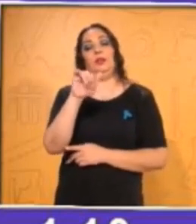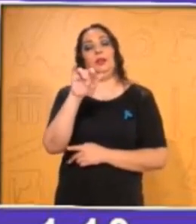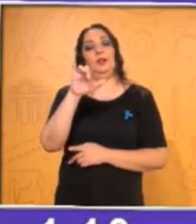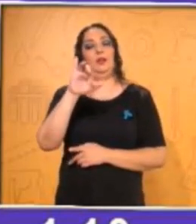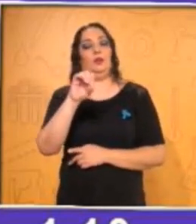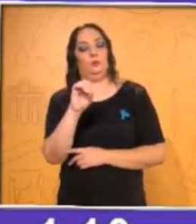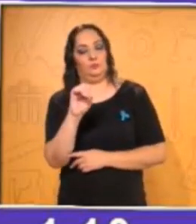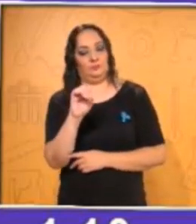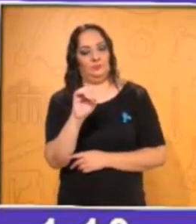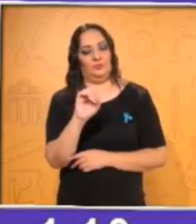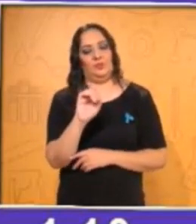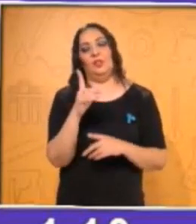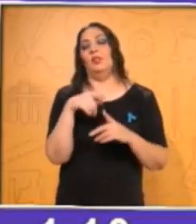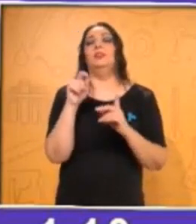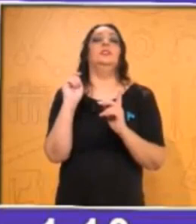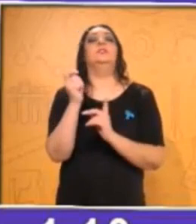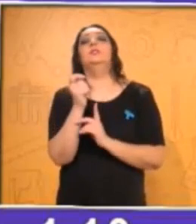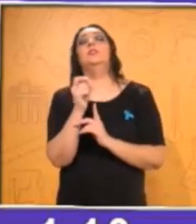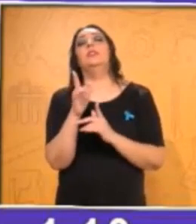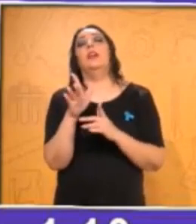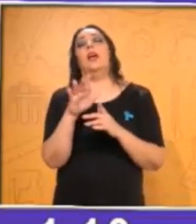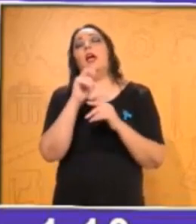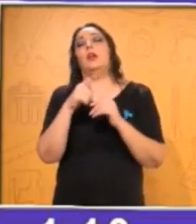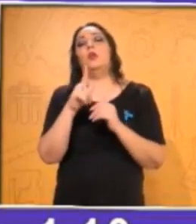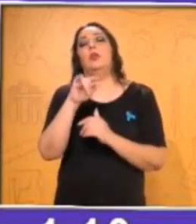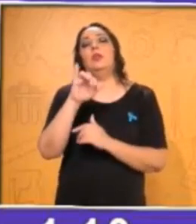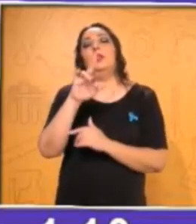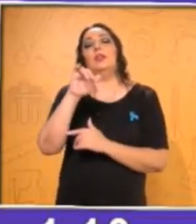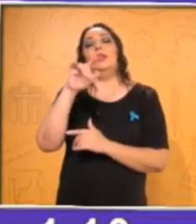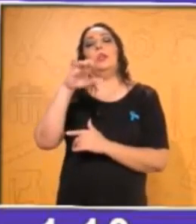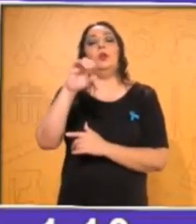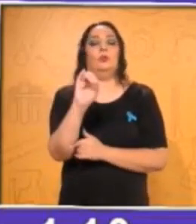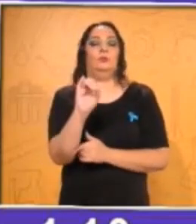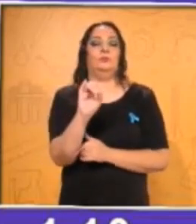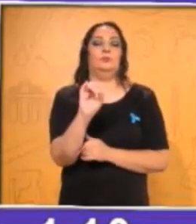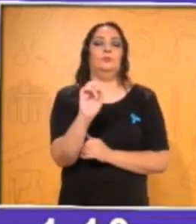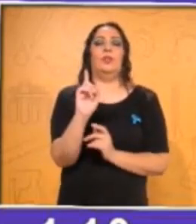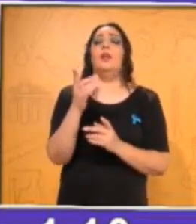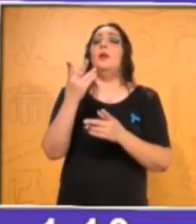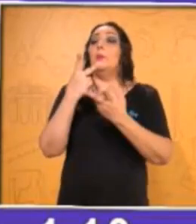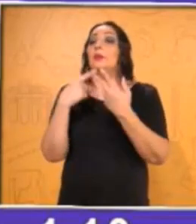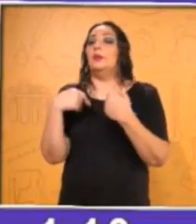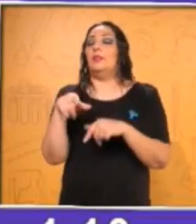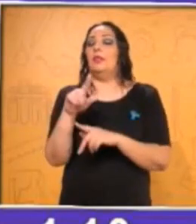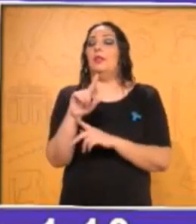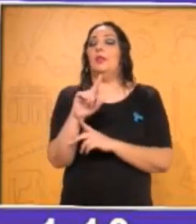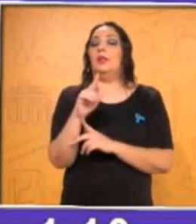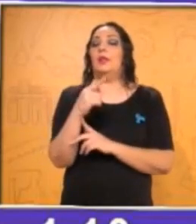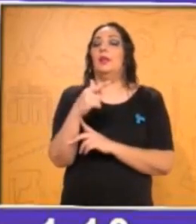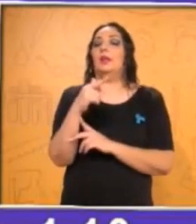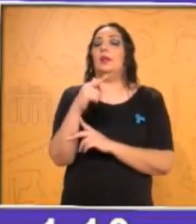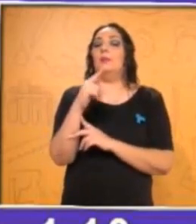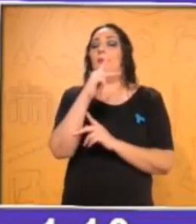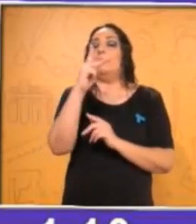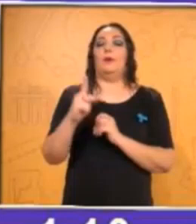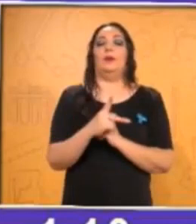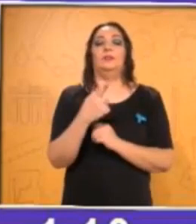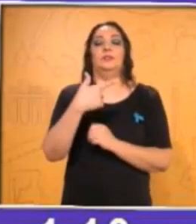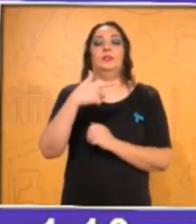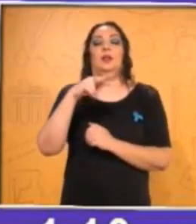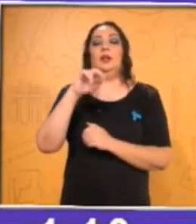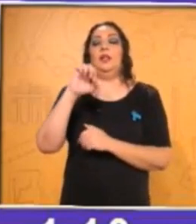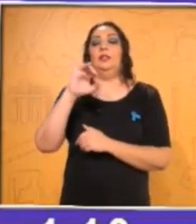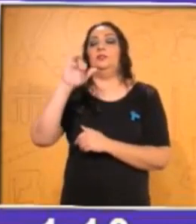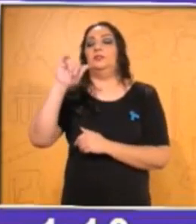de Grecia, del lugar Grecia, y viene pues de una lira. De ahí salió, yo creo que por el sonido bonito